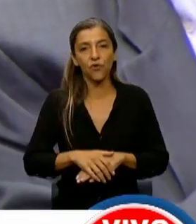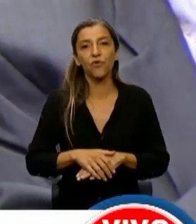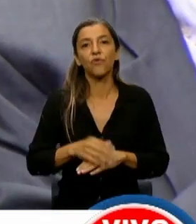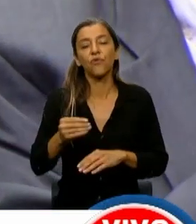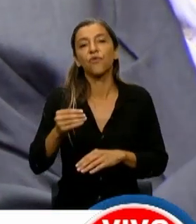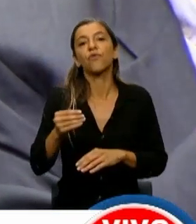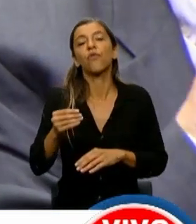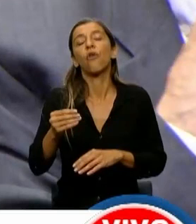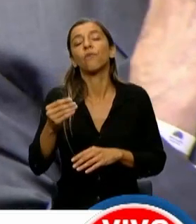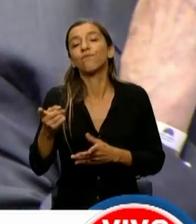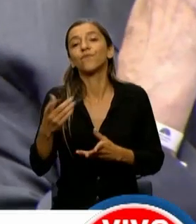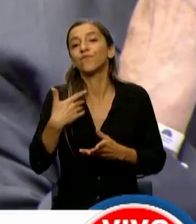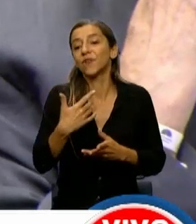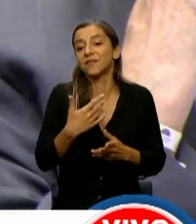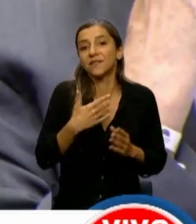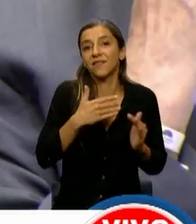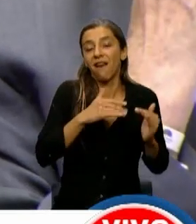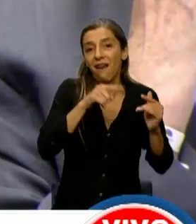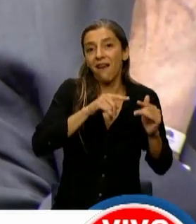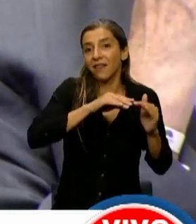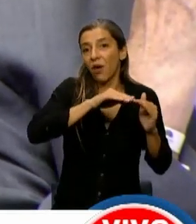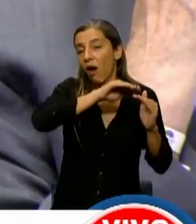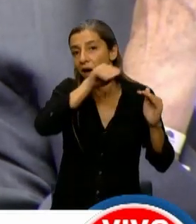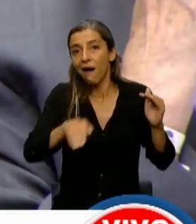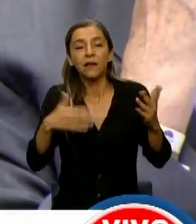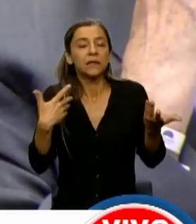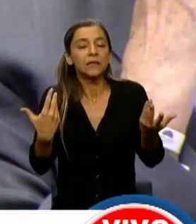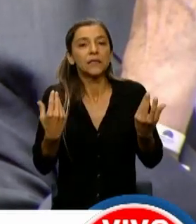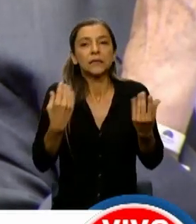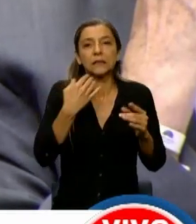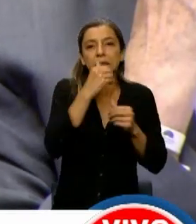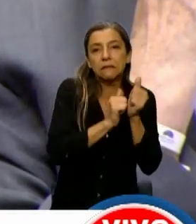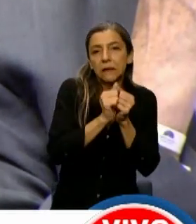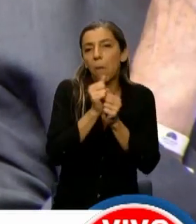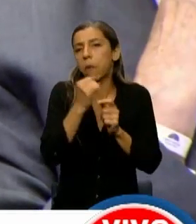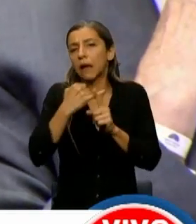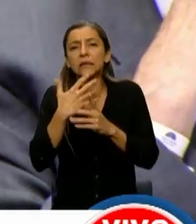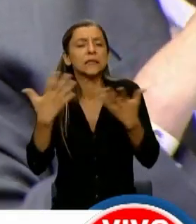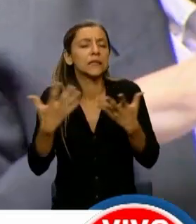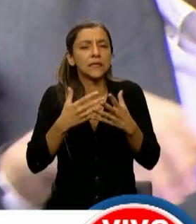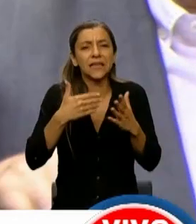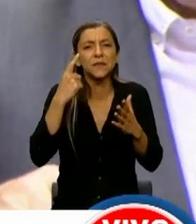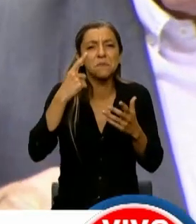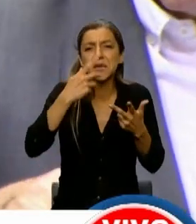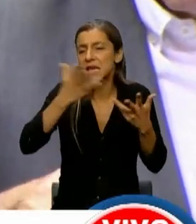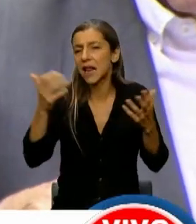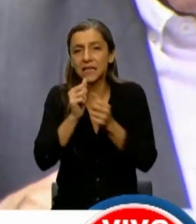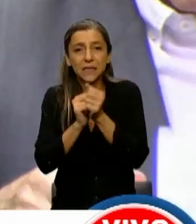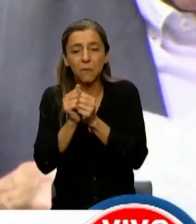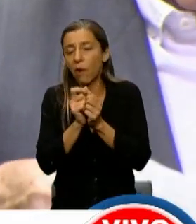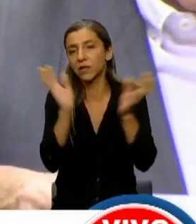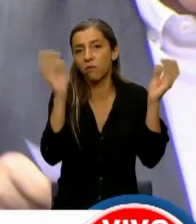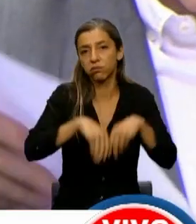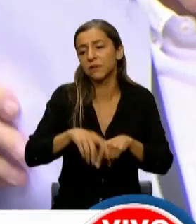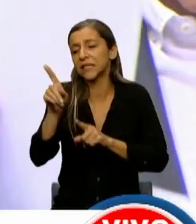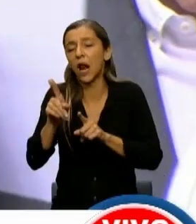de miles de empresas, pequeñas y medianas empresas, y otras que llegaron como pudieron hasta